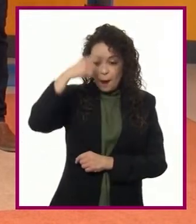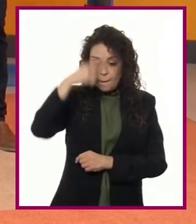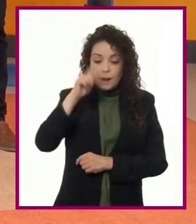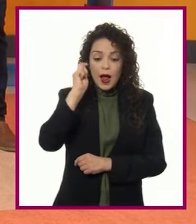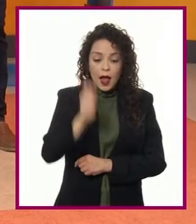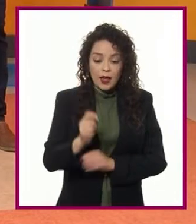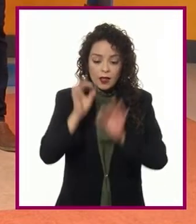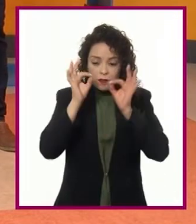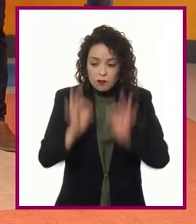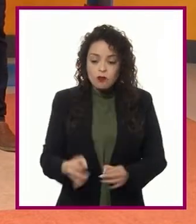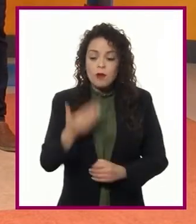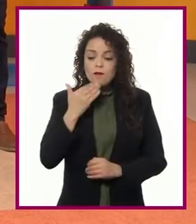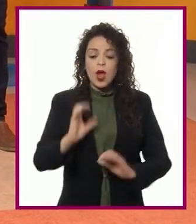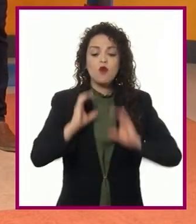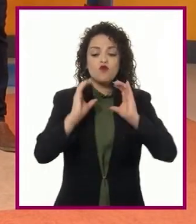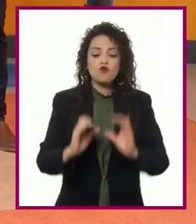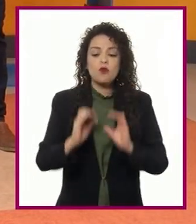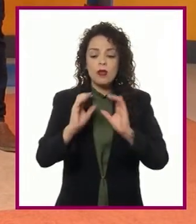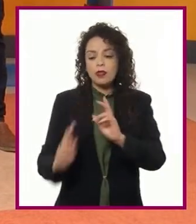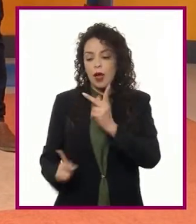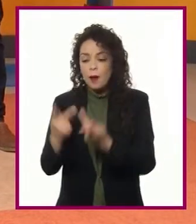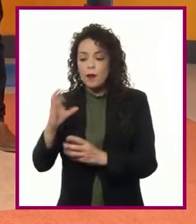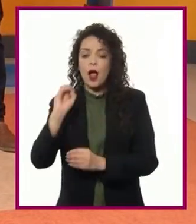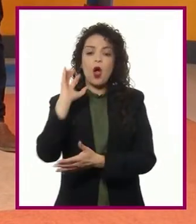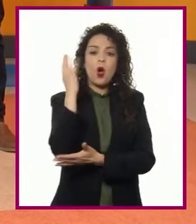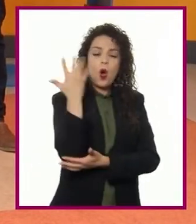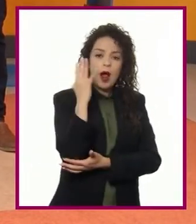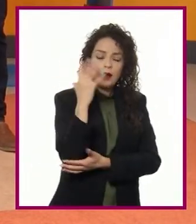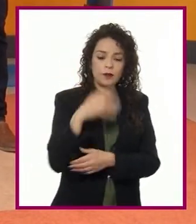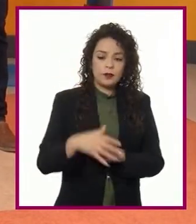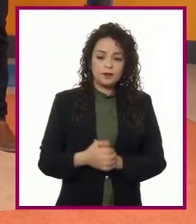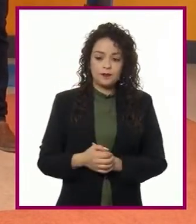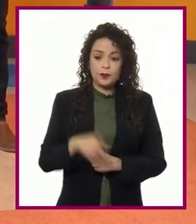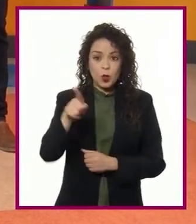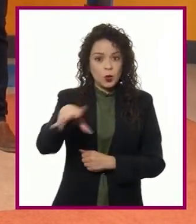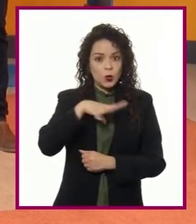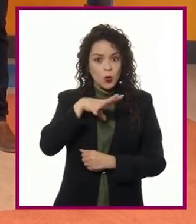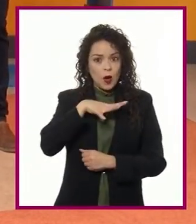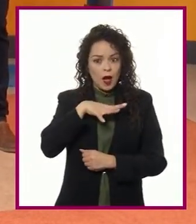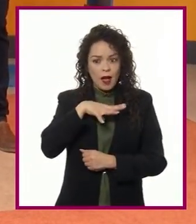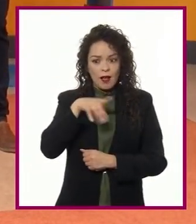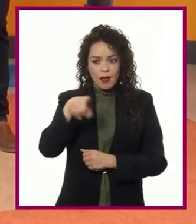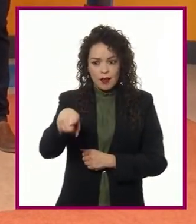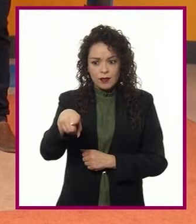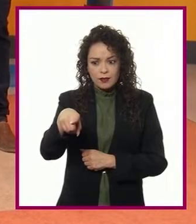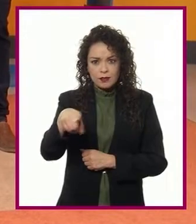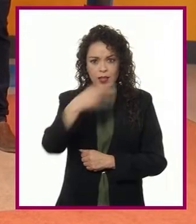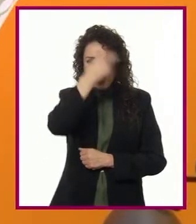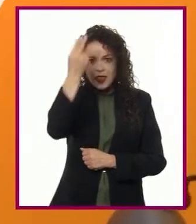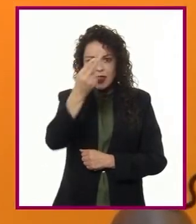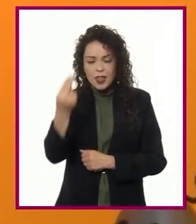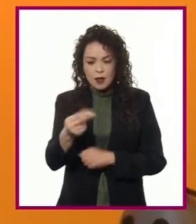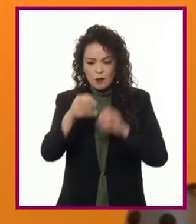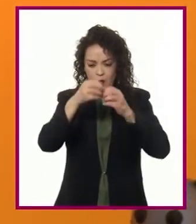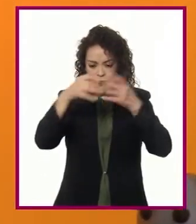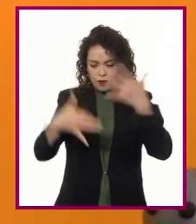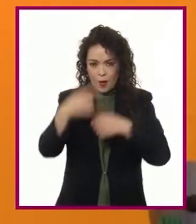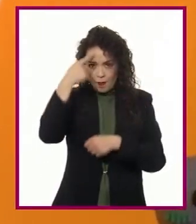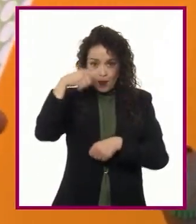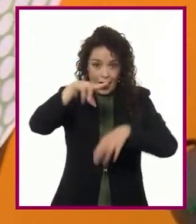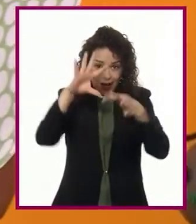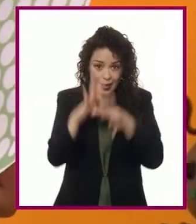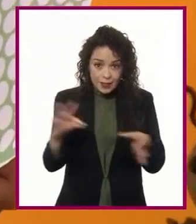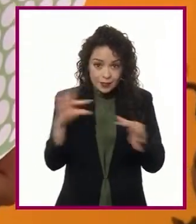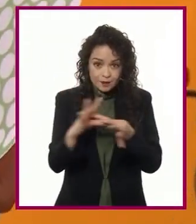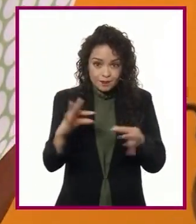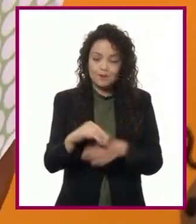correcto cuidado. ¿Tienes un diagrama que explicarnos? Es correcto. Aquí tengo, por ejemplo, un